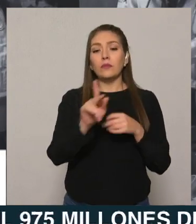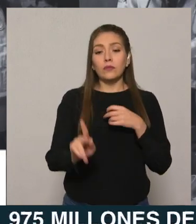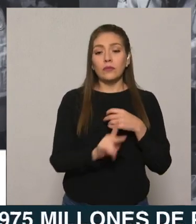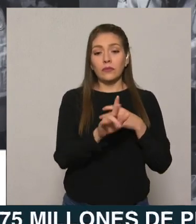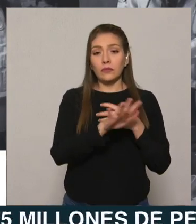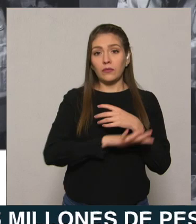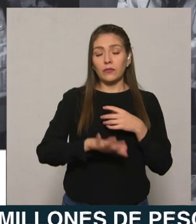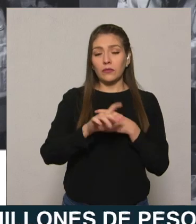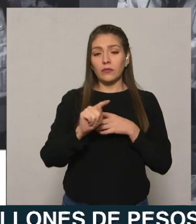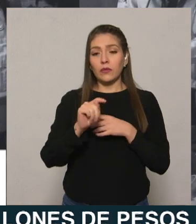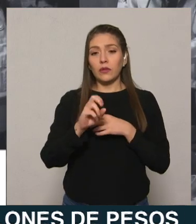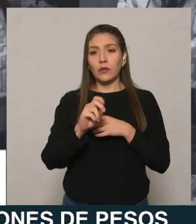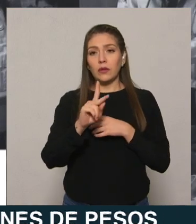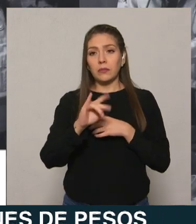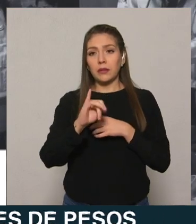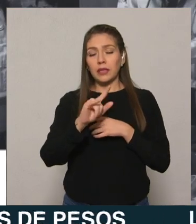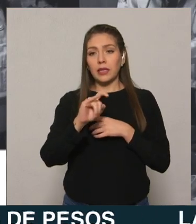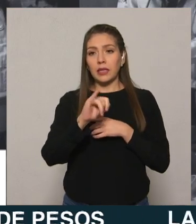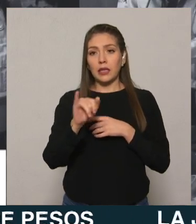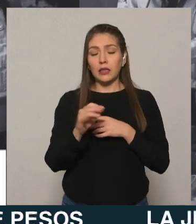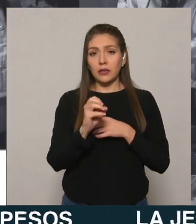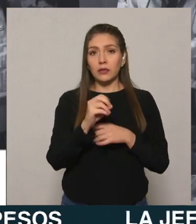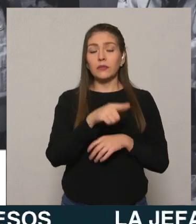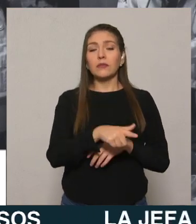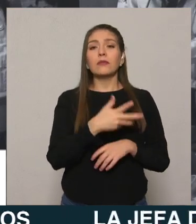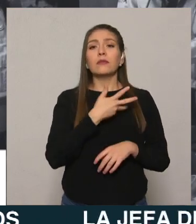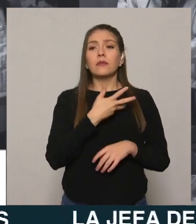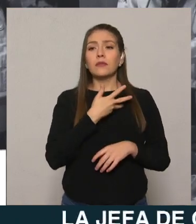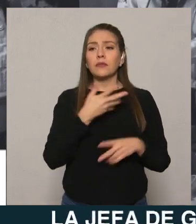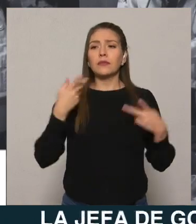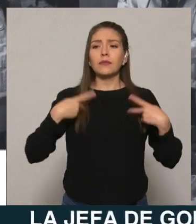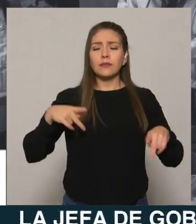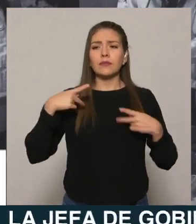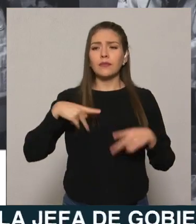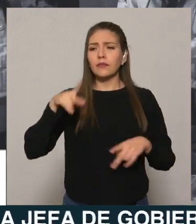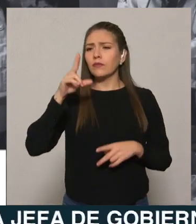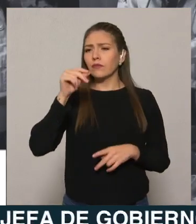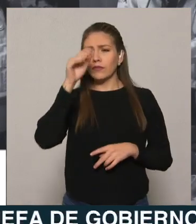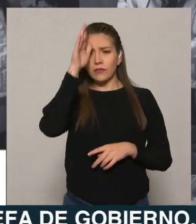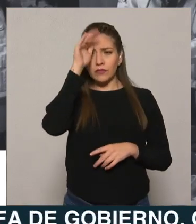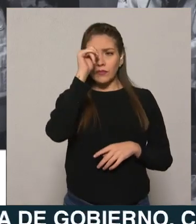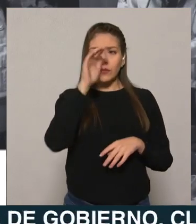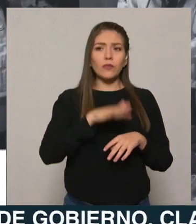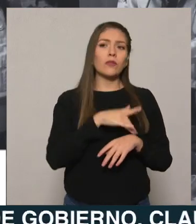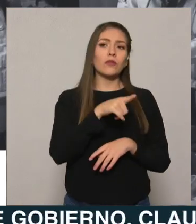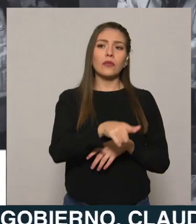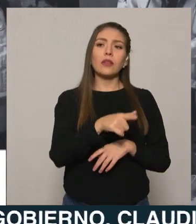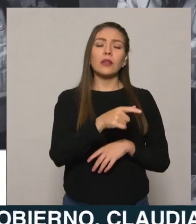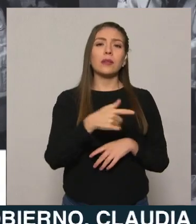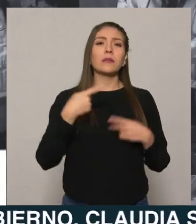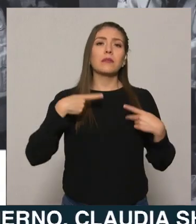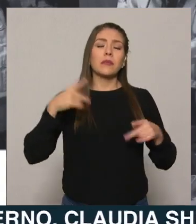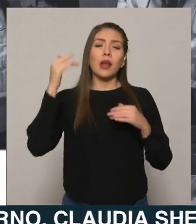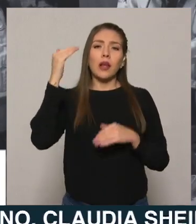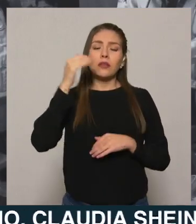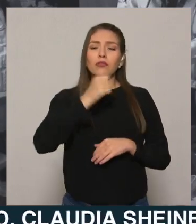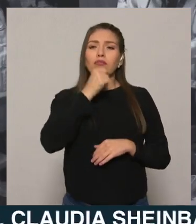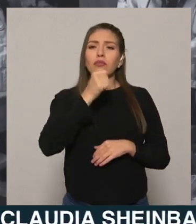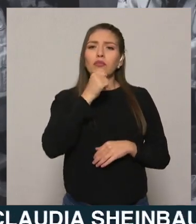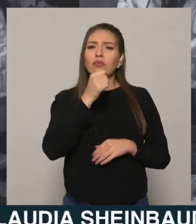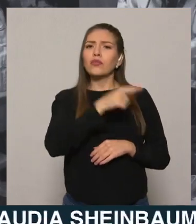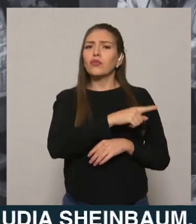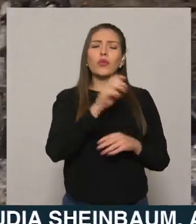pueblo, hay un reclamo de parte de la población de que sus adultos mayores no están siendo